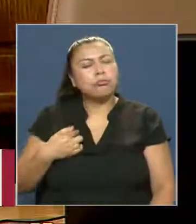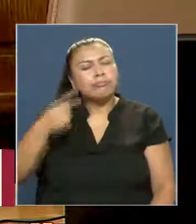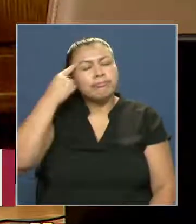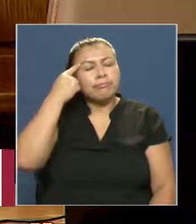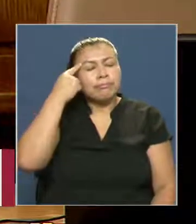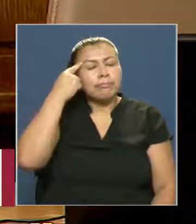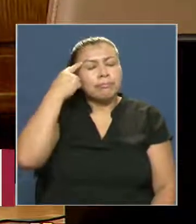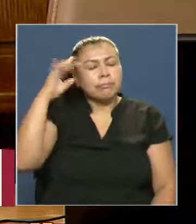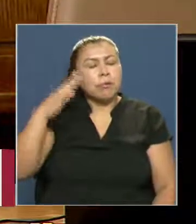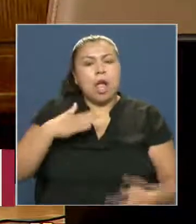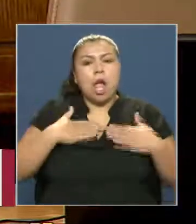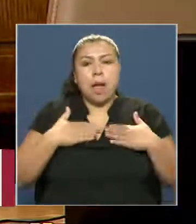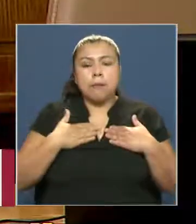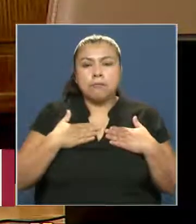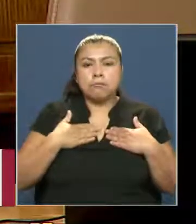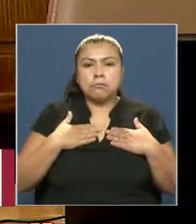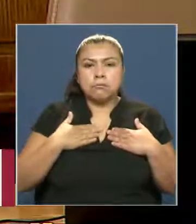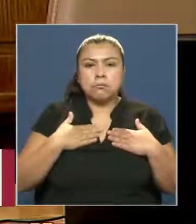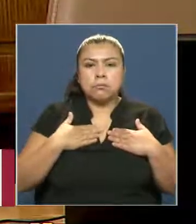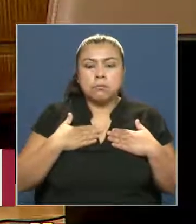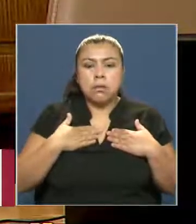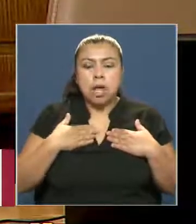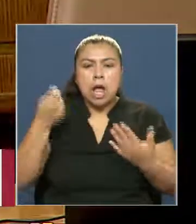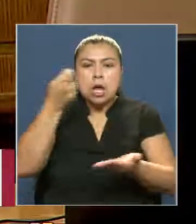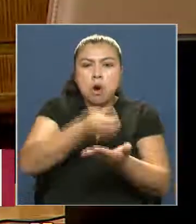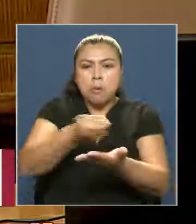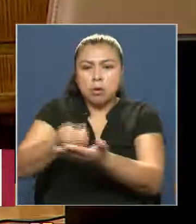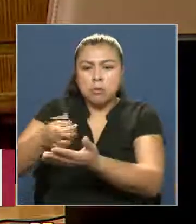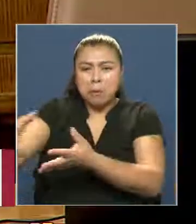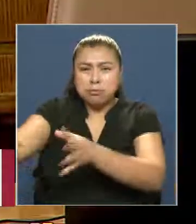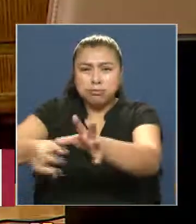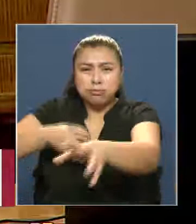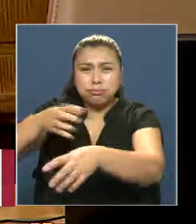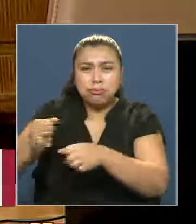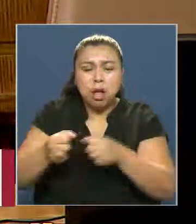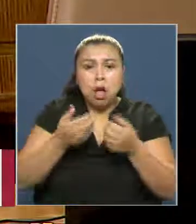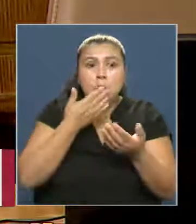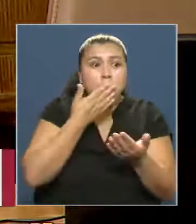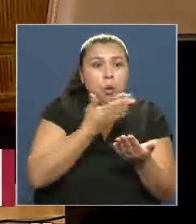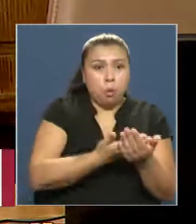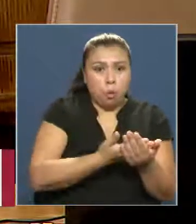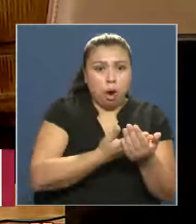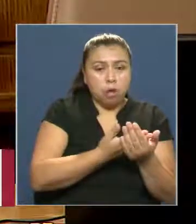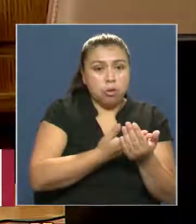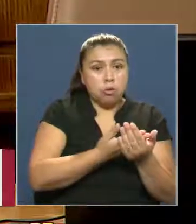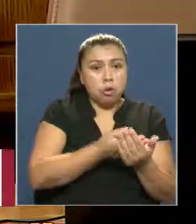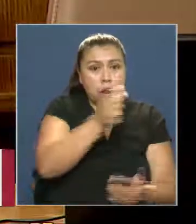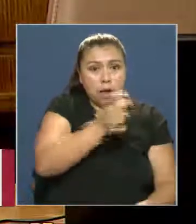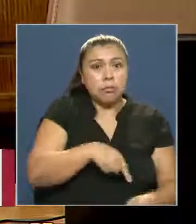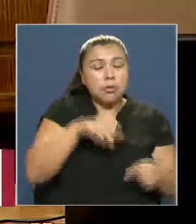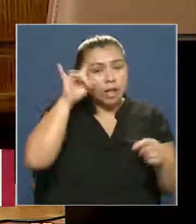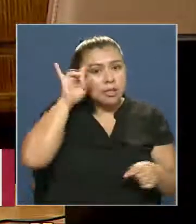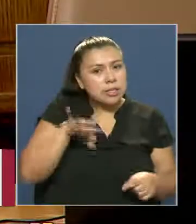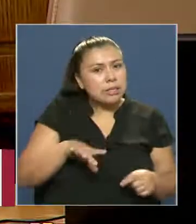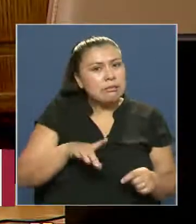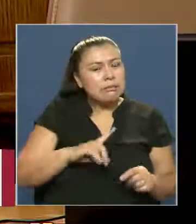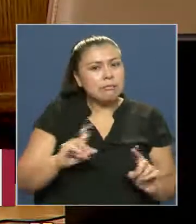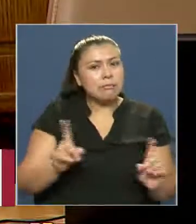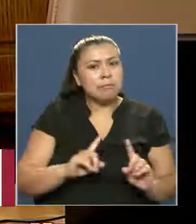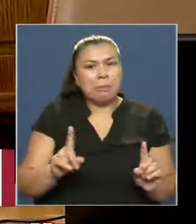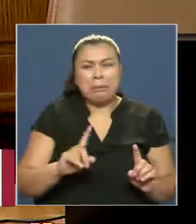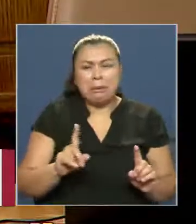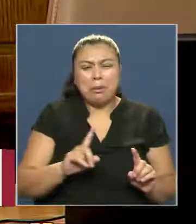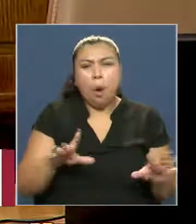en ellos y acaparan insumos aun cuando tienen la certeza de que no los van a llegar a